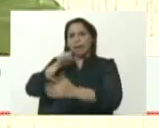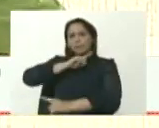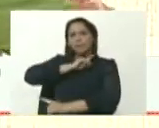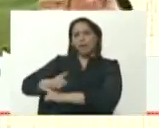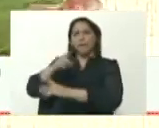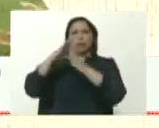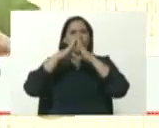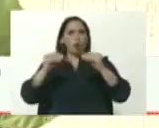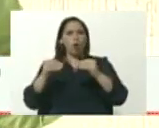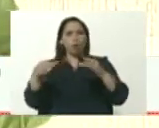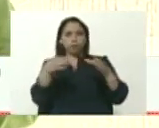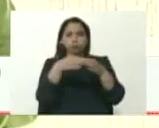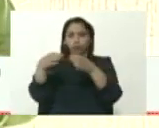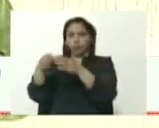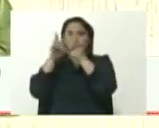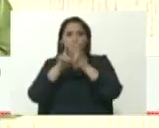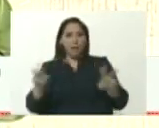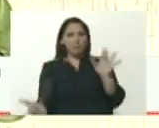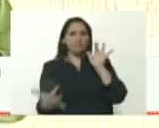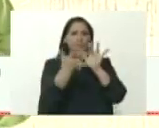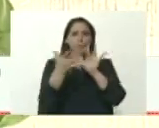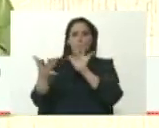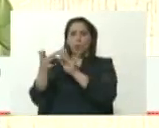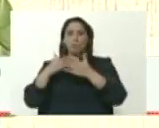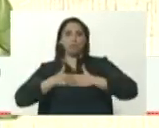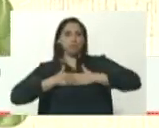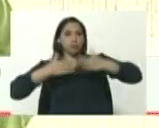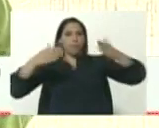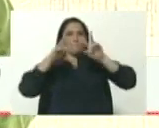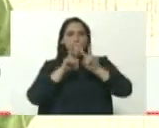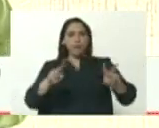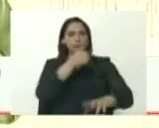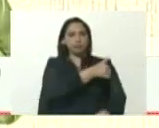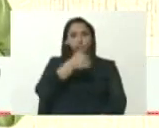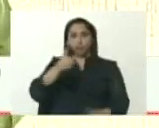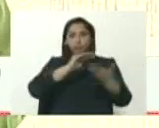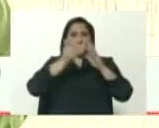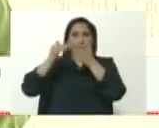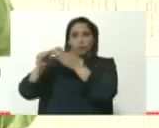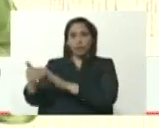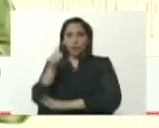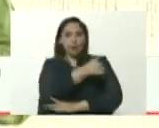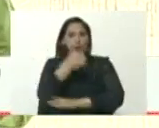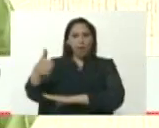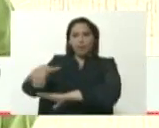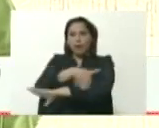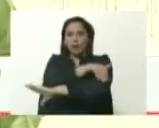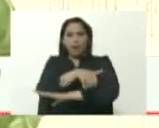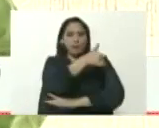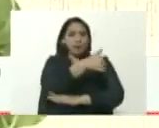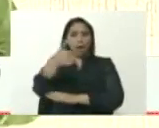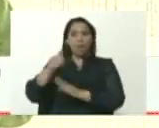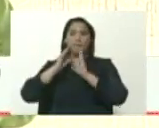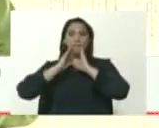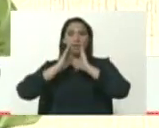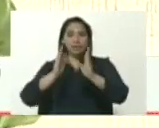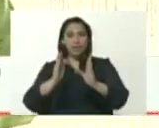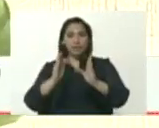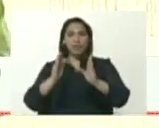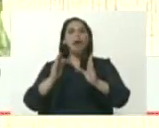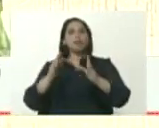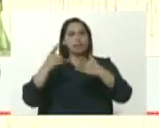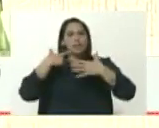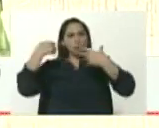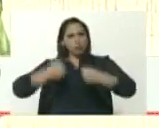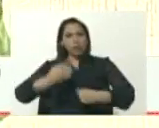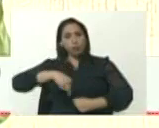las cuadrillas de paz articuladas para garantizar la paz en cada comunidad, en cada calle, en cada avenida. Y ten la seguridad de